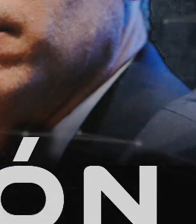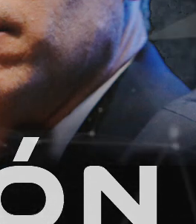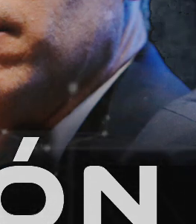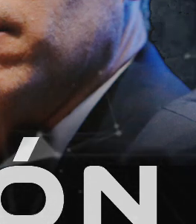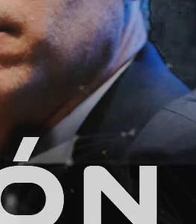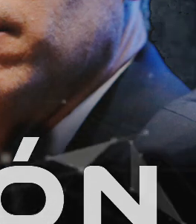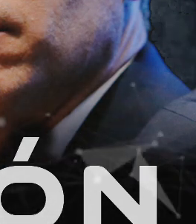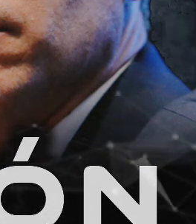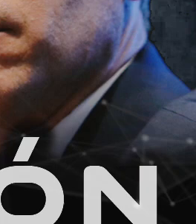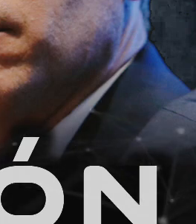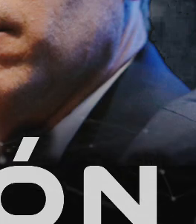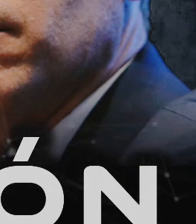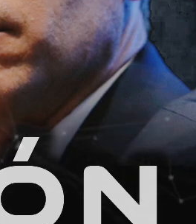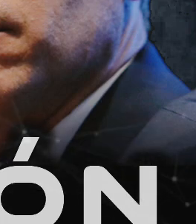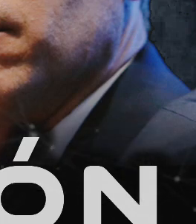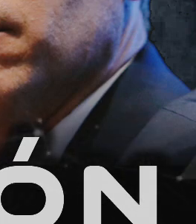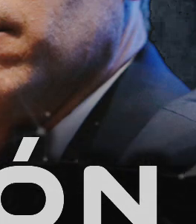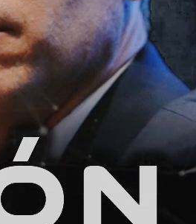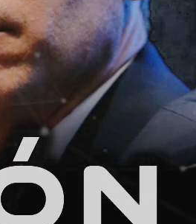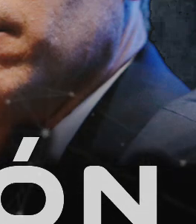de nuestro canal